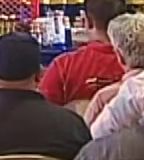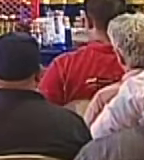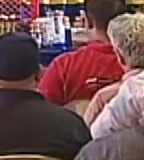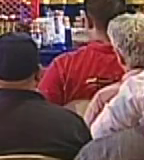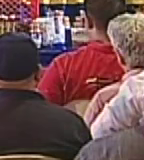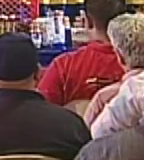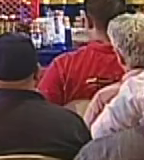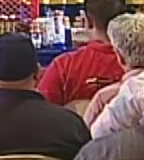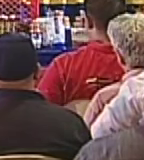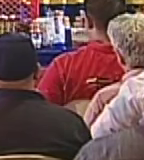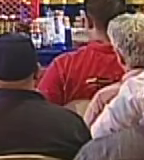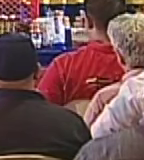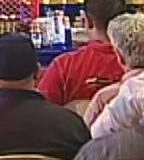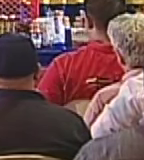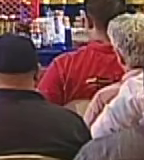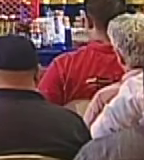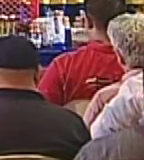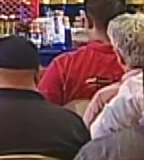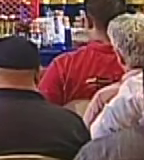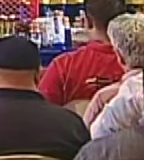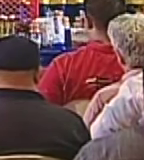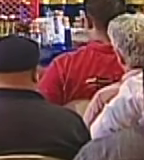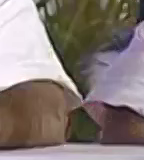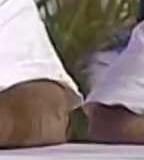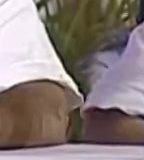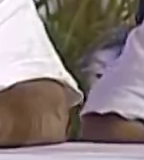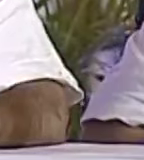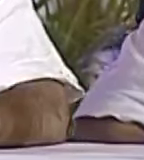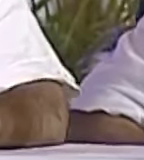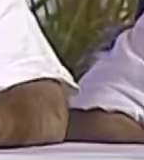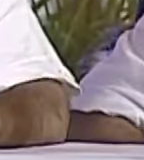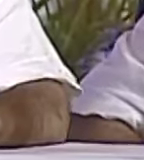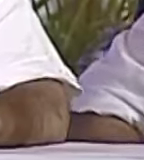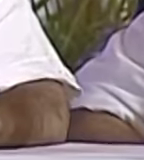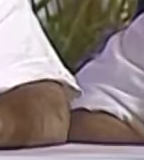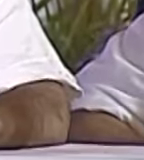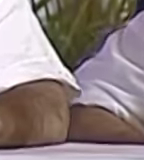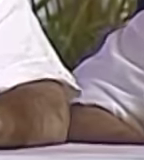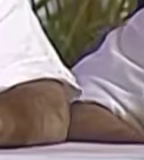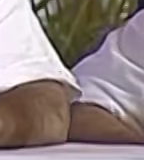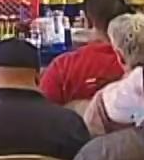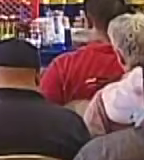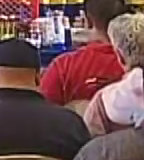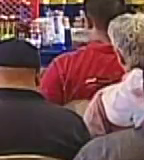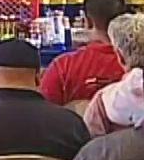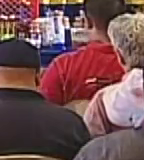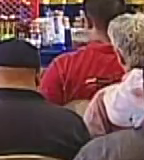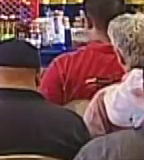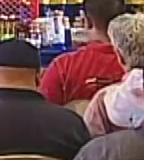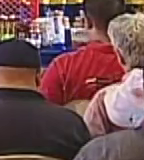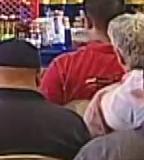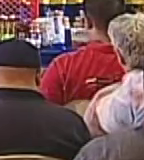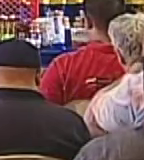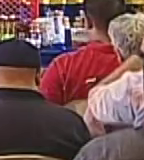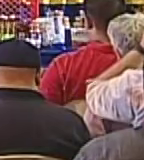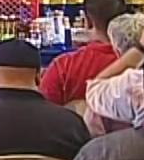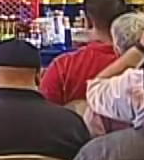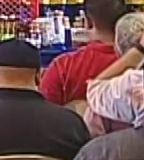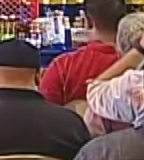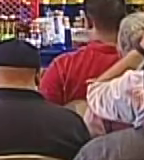Tomado de ustedes también, acaba de decirlo Sinesio, con la experiencia productiva de alimentos,